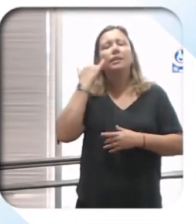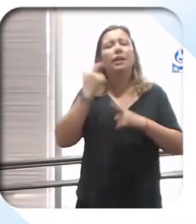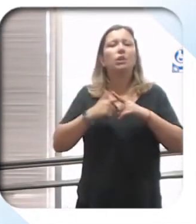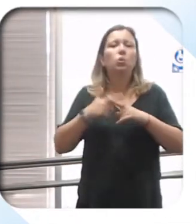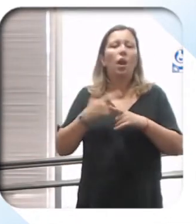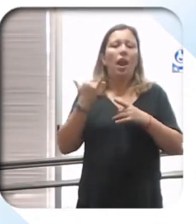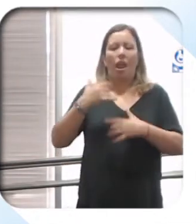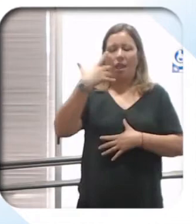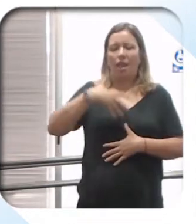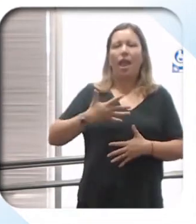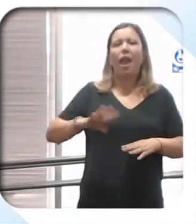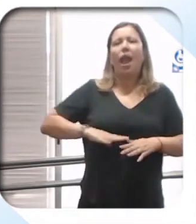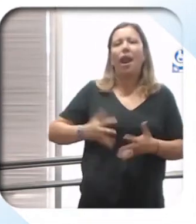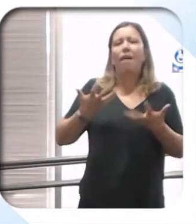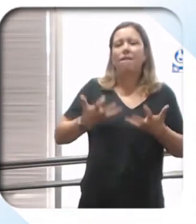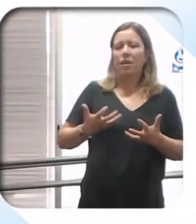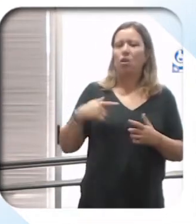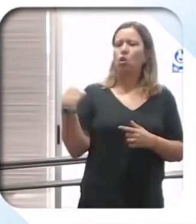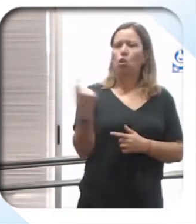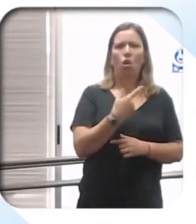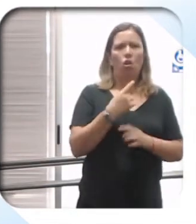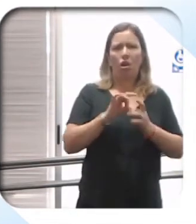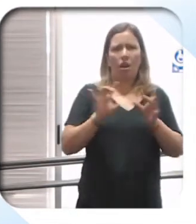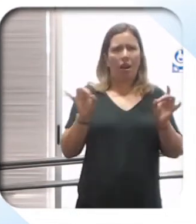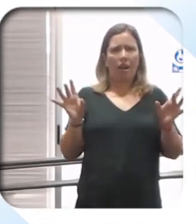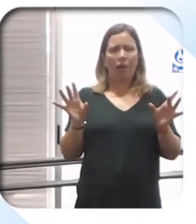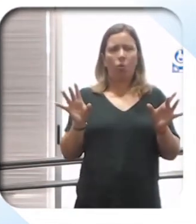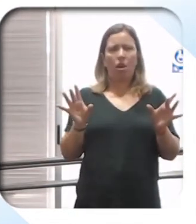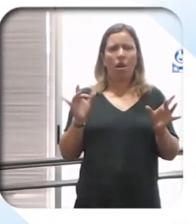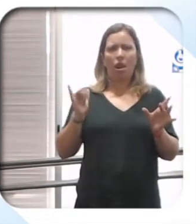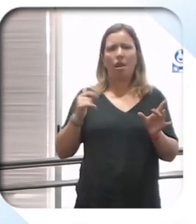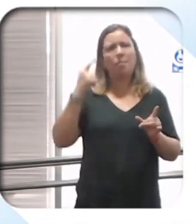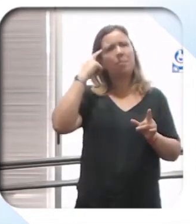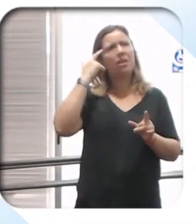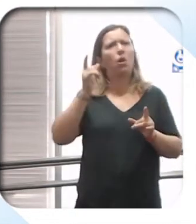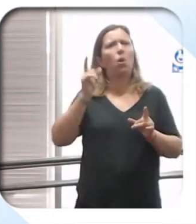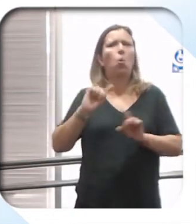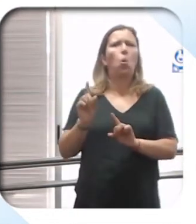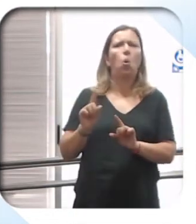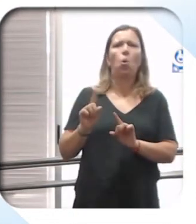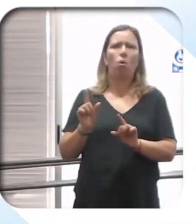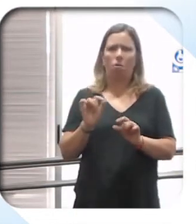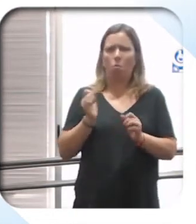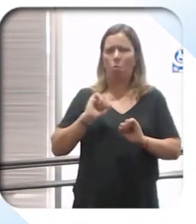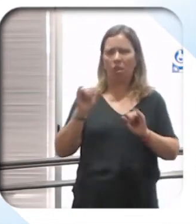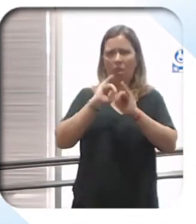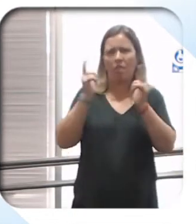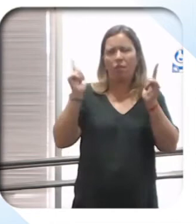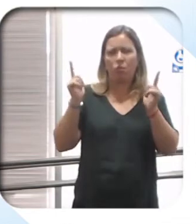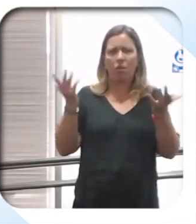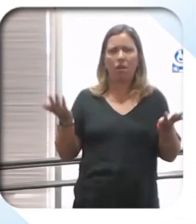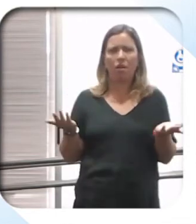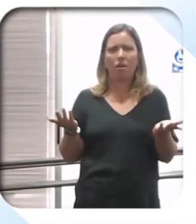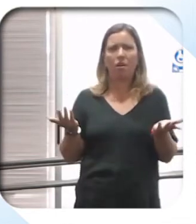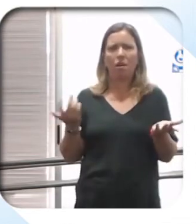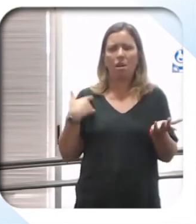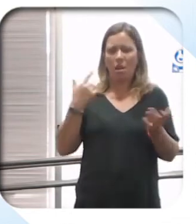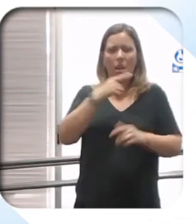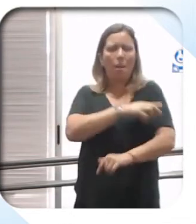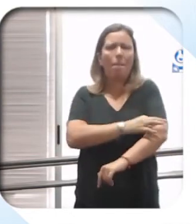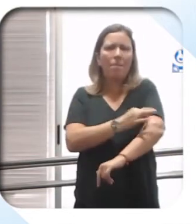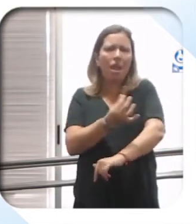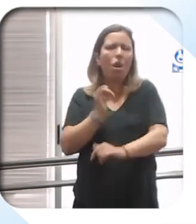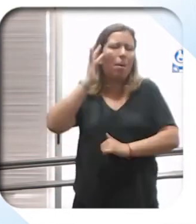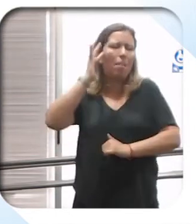de sacarnos esta limitada concepción de la erótica que tenemos, de que podemos disfrutar con la piel,